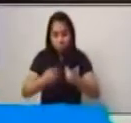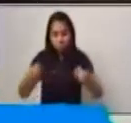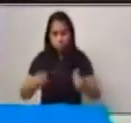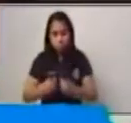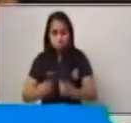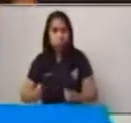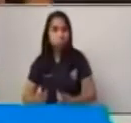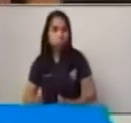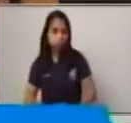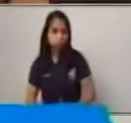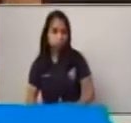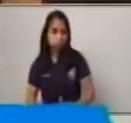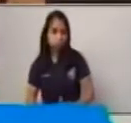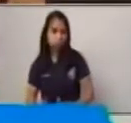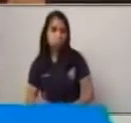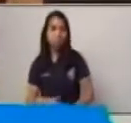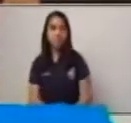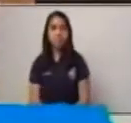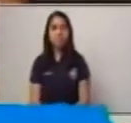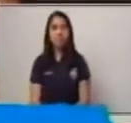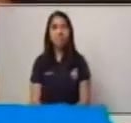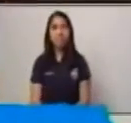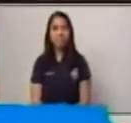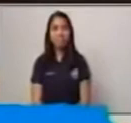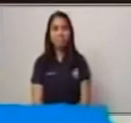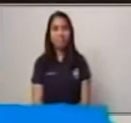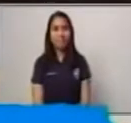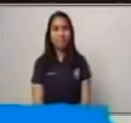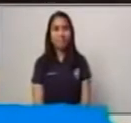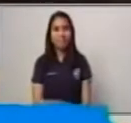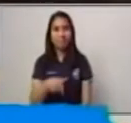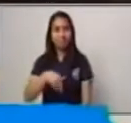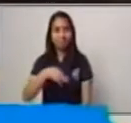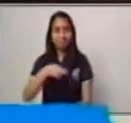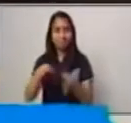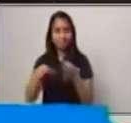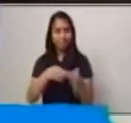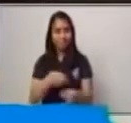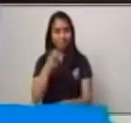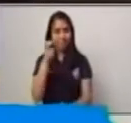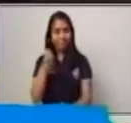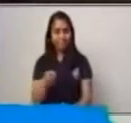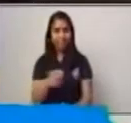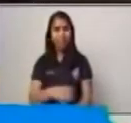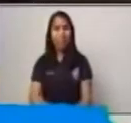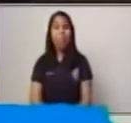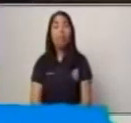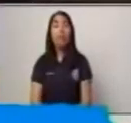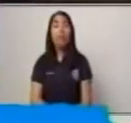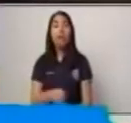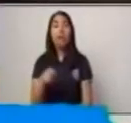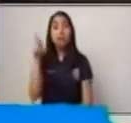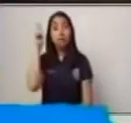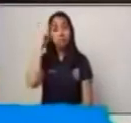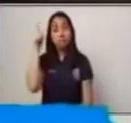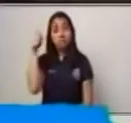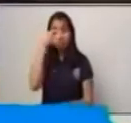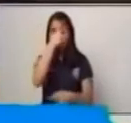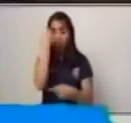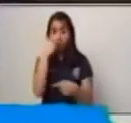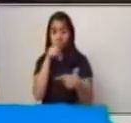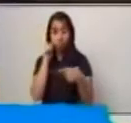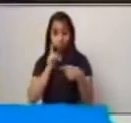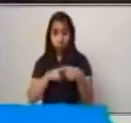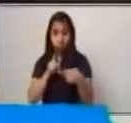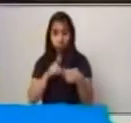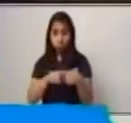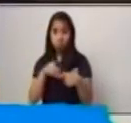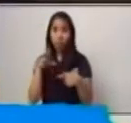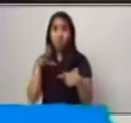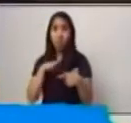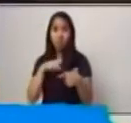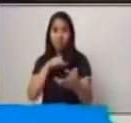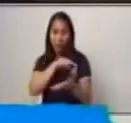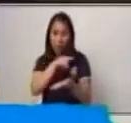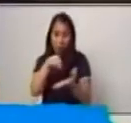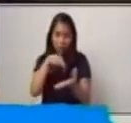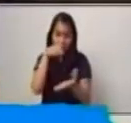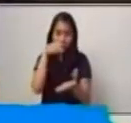es el tema de esta clase. El sujeto va a estar compuesto por núcleo,